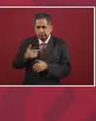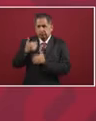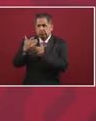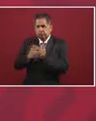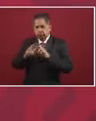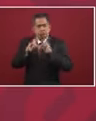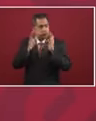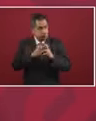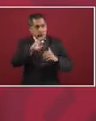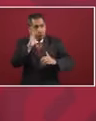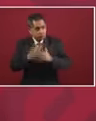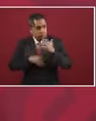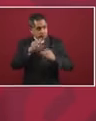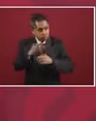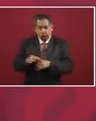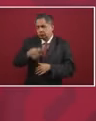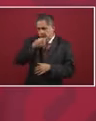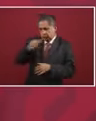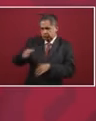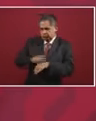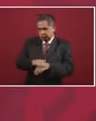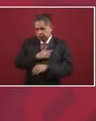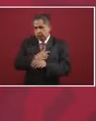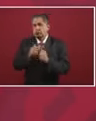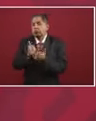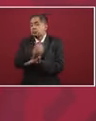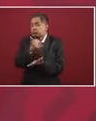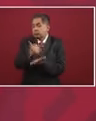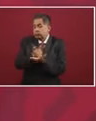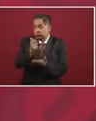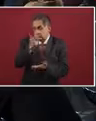les informo qué fue lo que sucedió con la ciudad de Chihuahua.